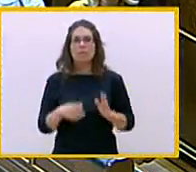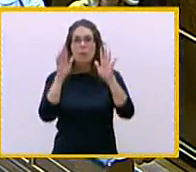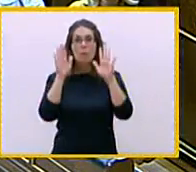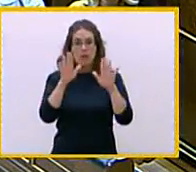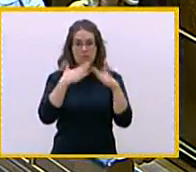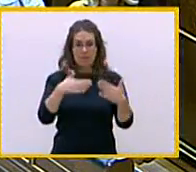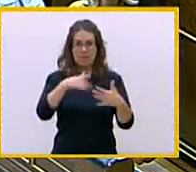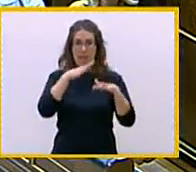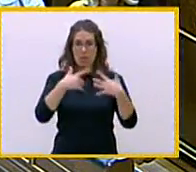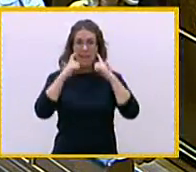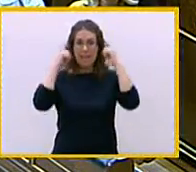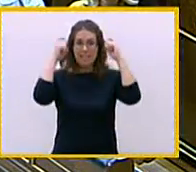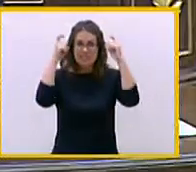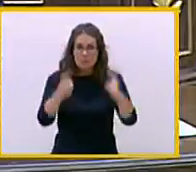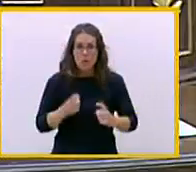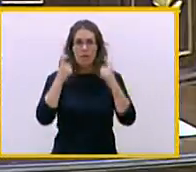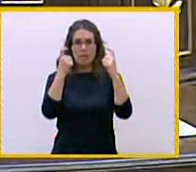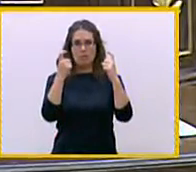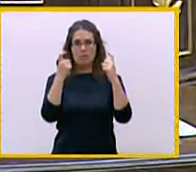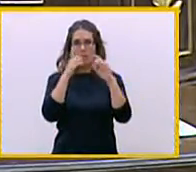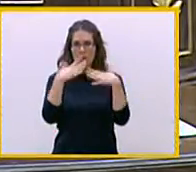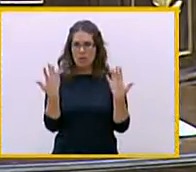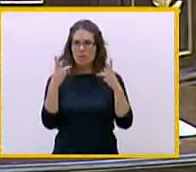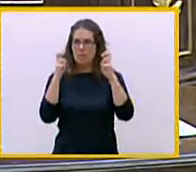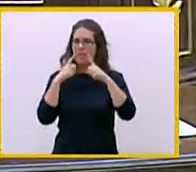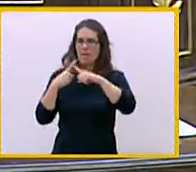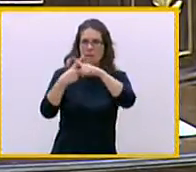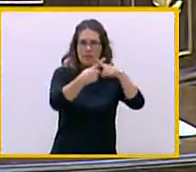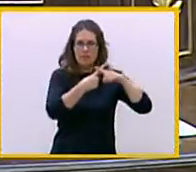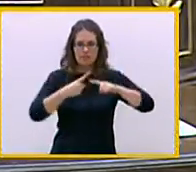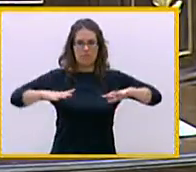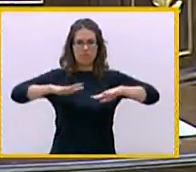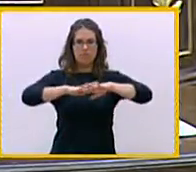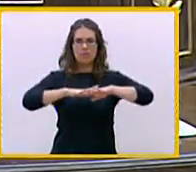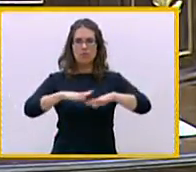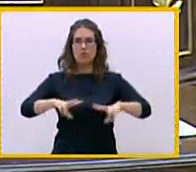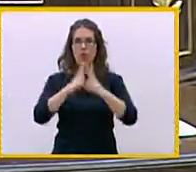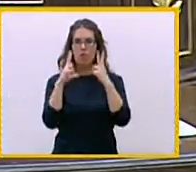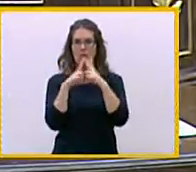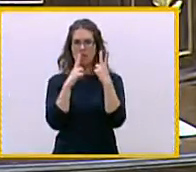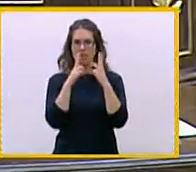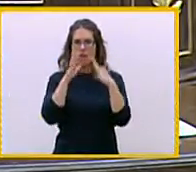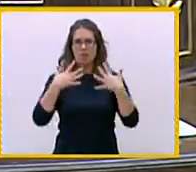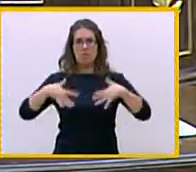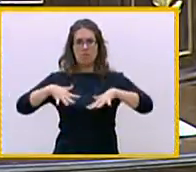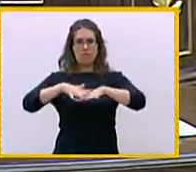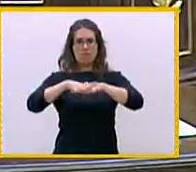esfuerzo, con esta red de transferencias sociales, la más tupida y extensa de nuestra